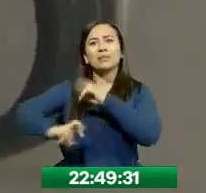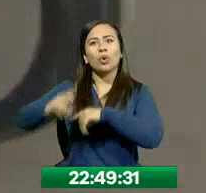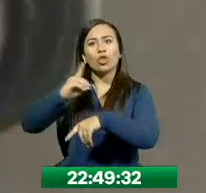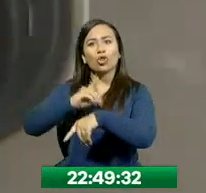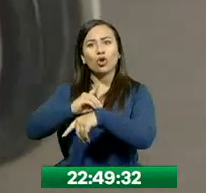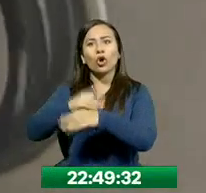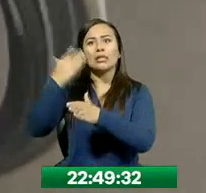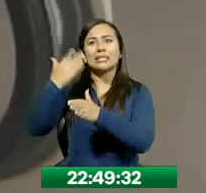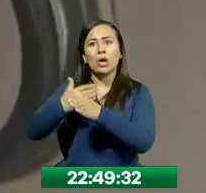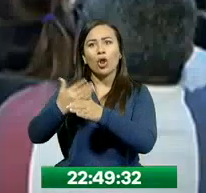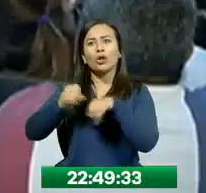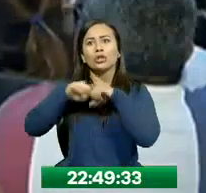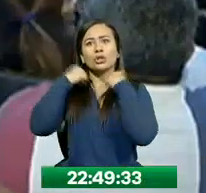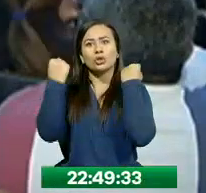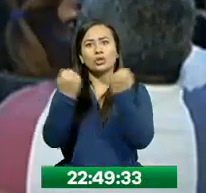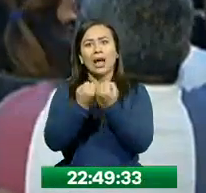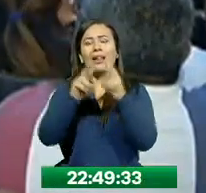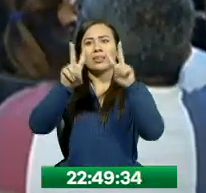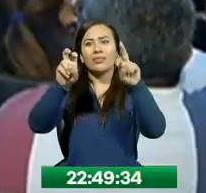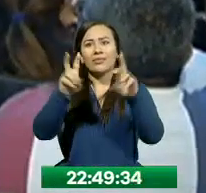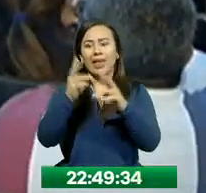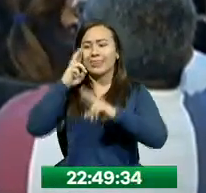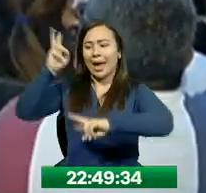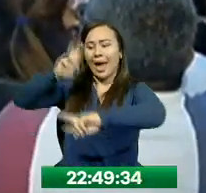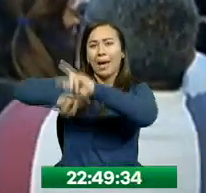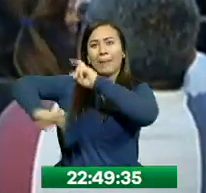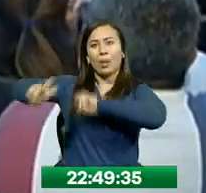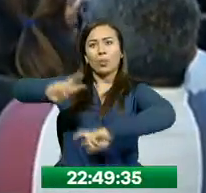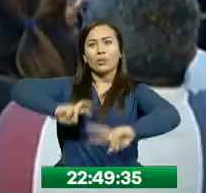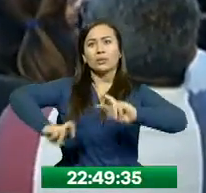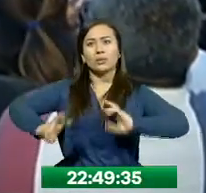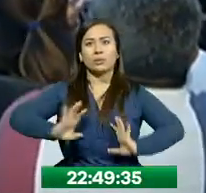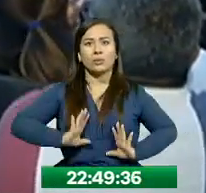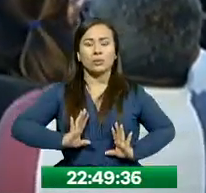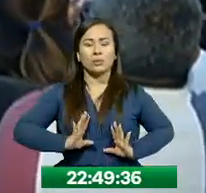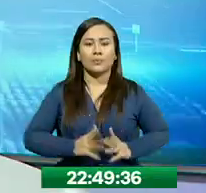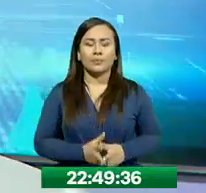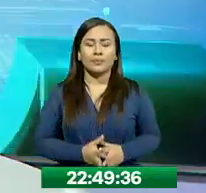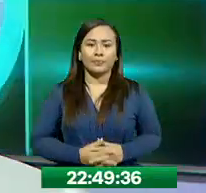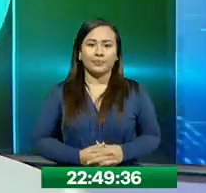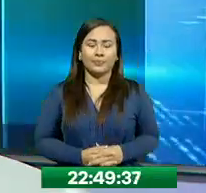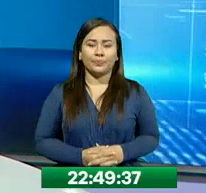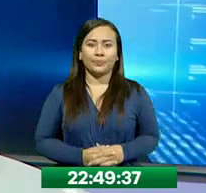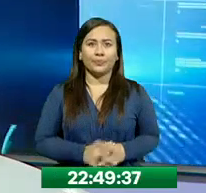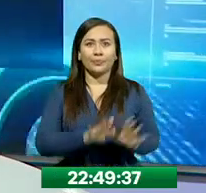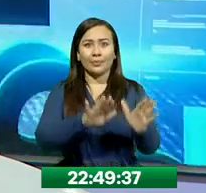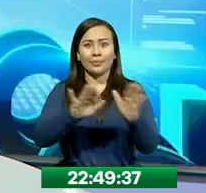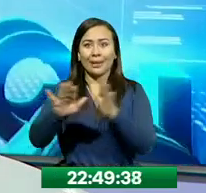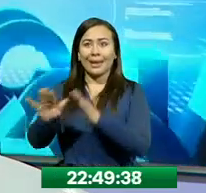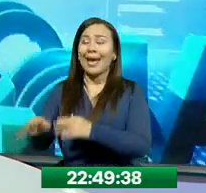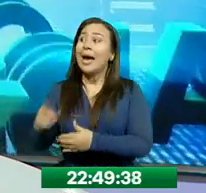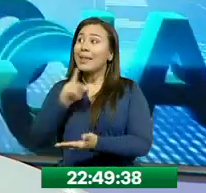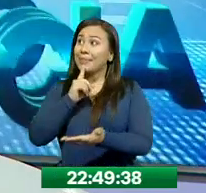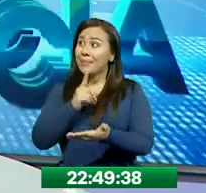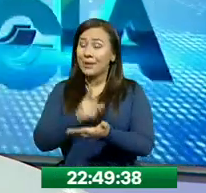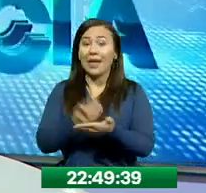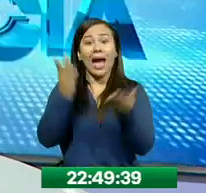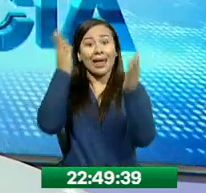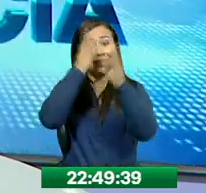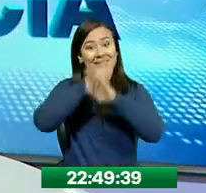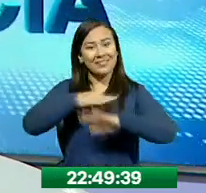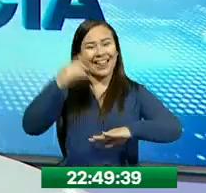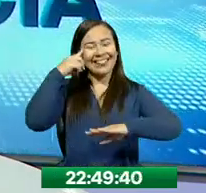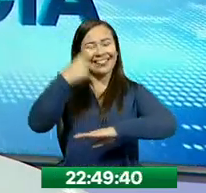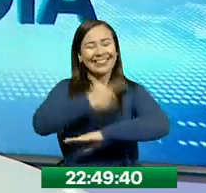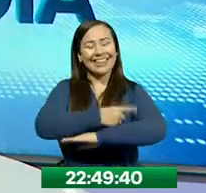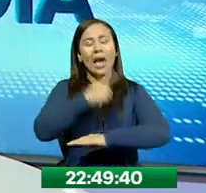médica, psicológica, social, entre otras. Informó Roselena Vázquez. Y precisamente para conmemorar el